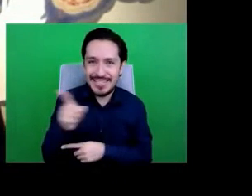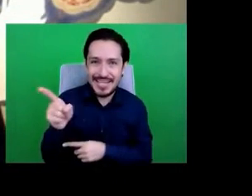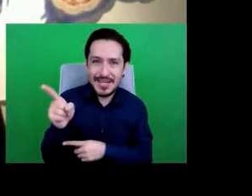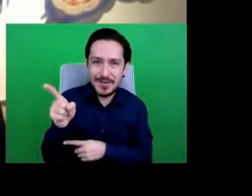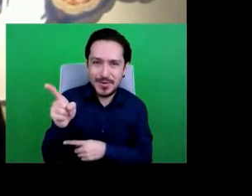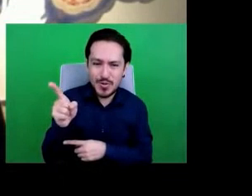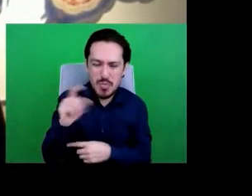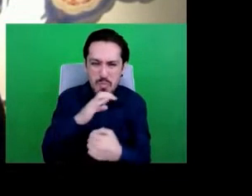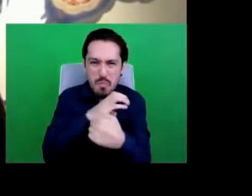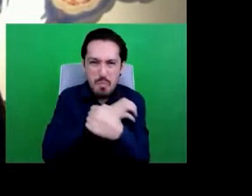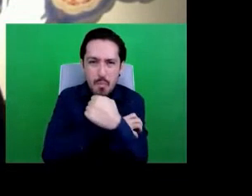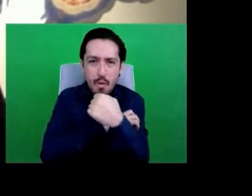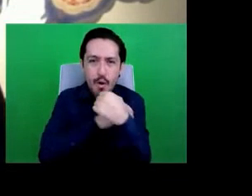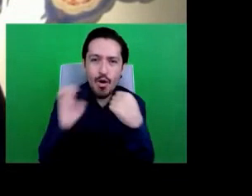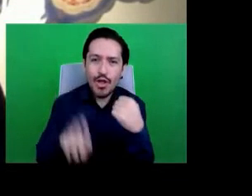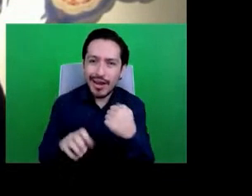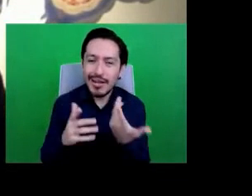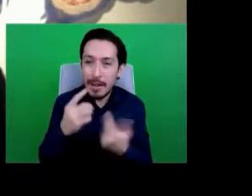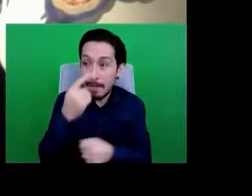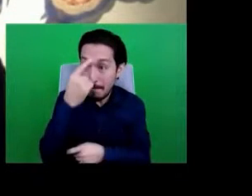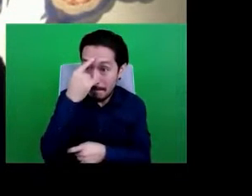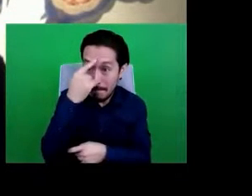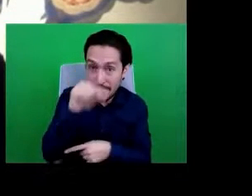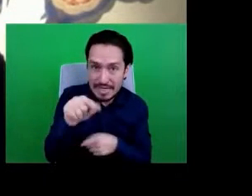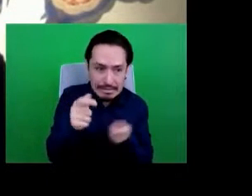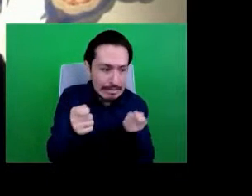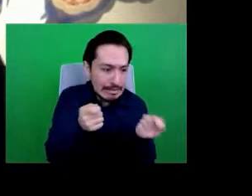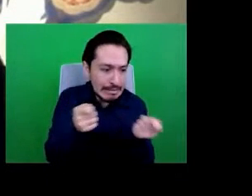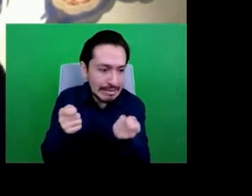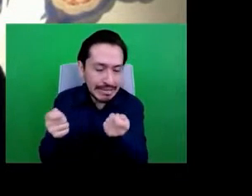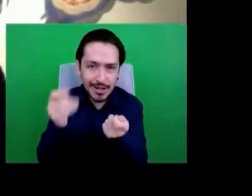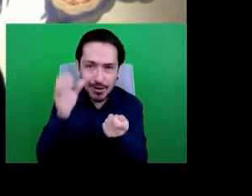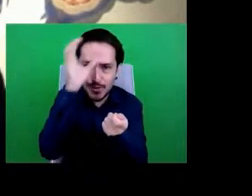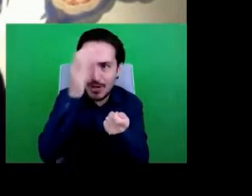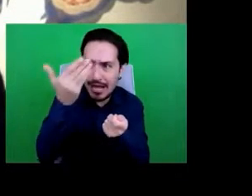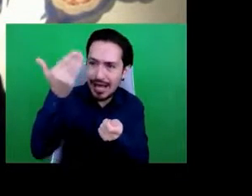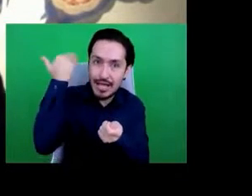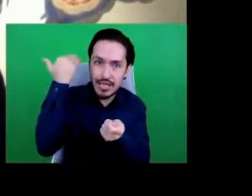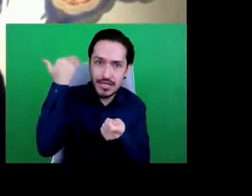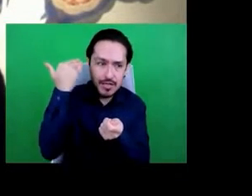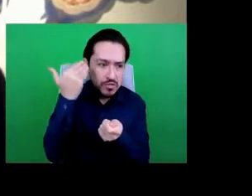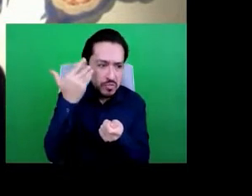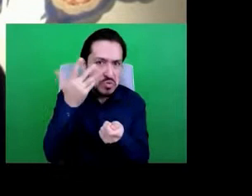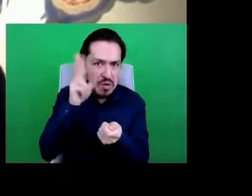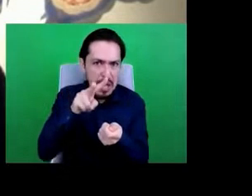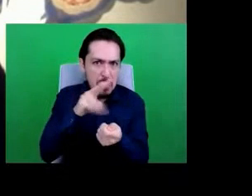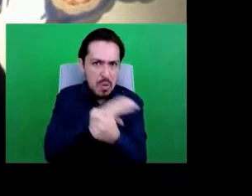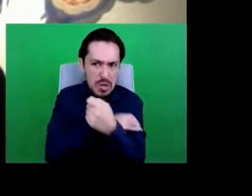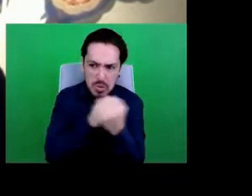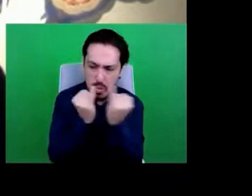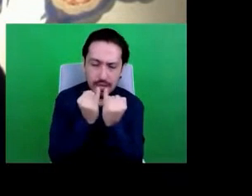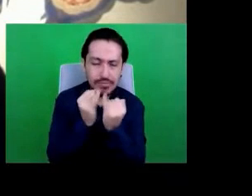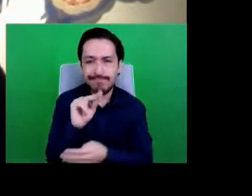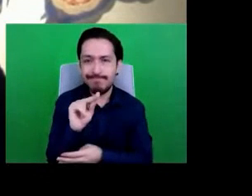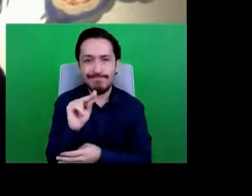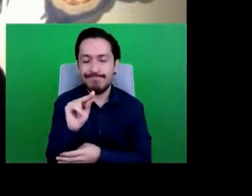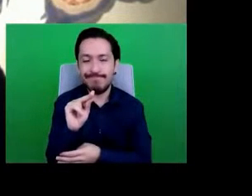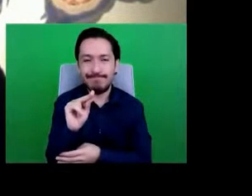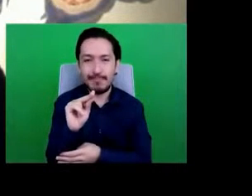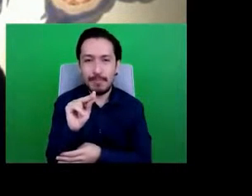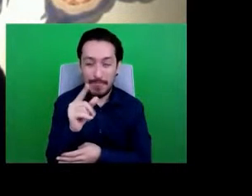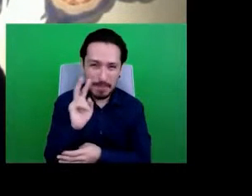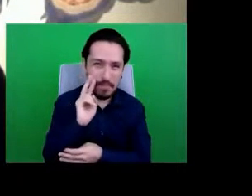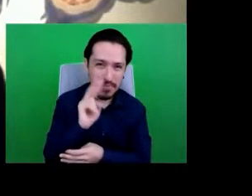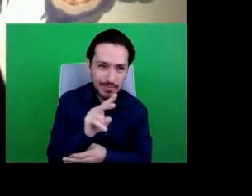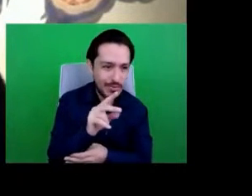moldear la cultura de una forma que no se había visto antes y además influyen en el gobierno. Vemos los aspectos positivos y negativos